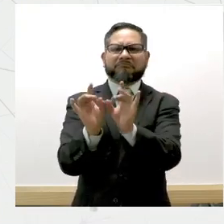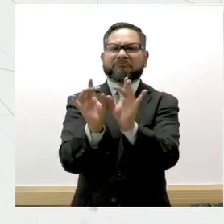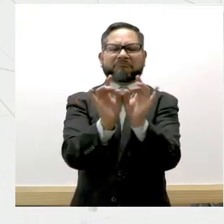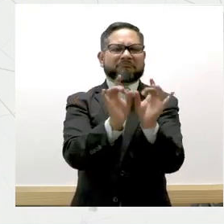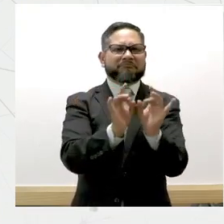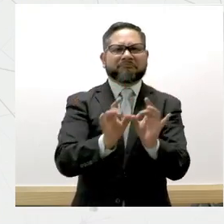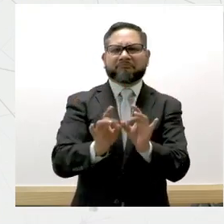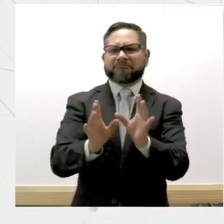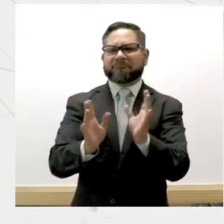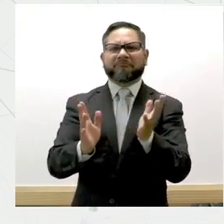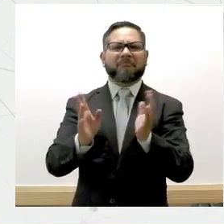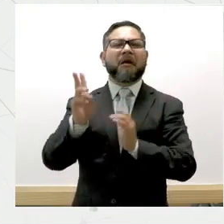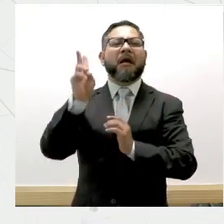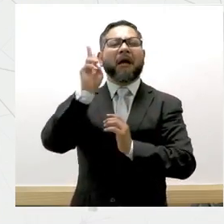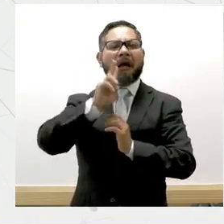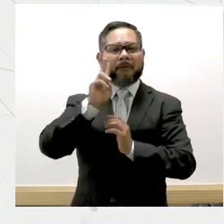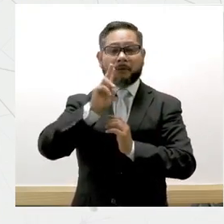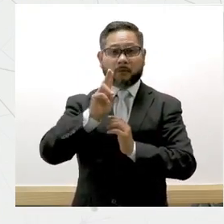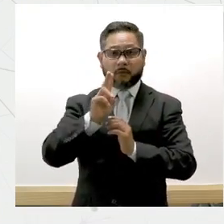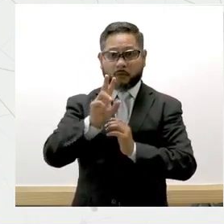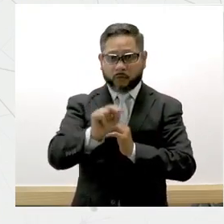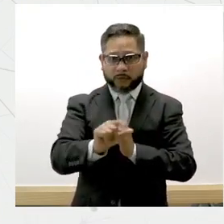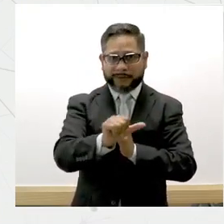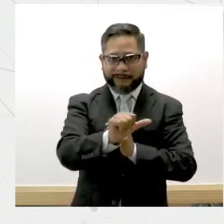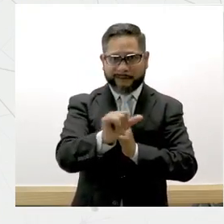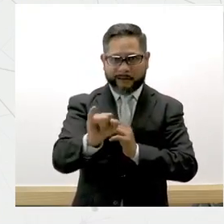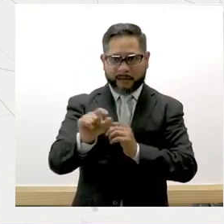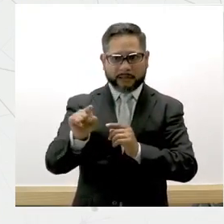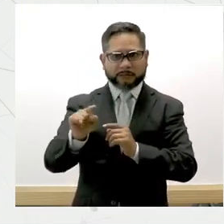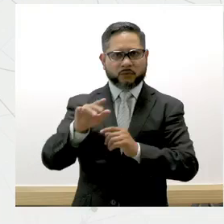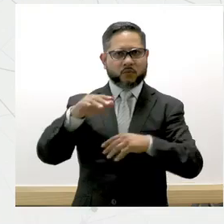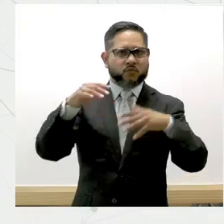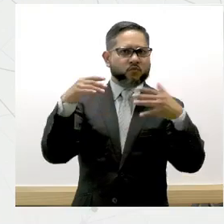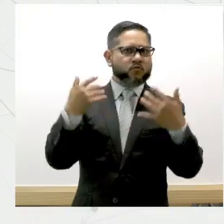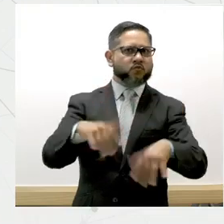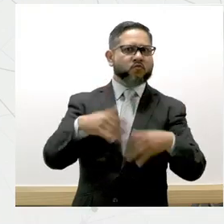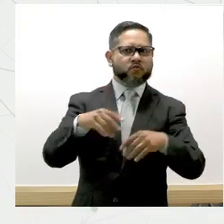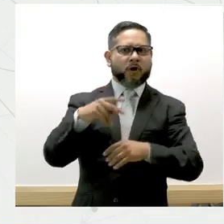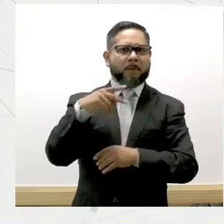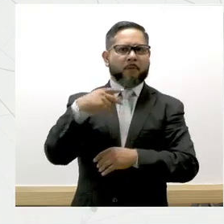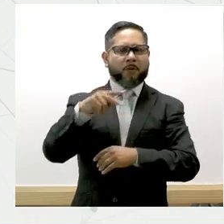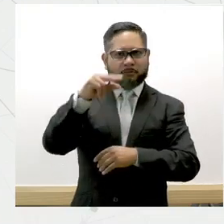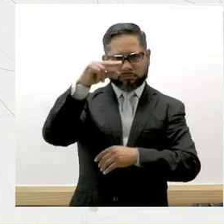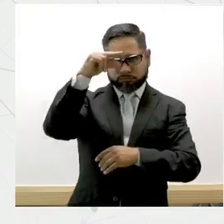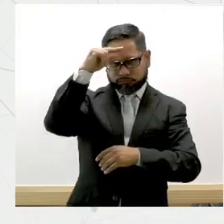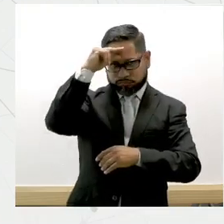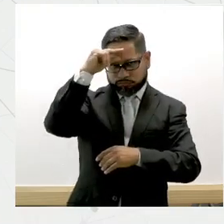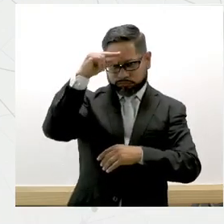anárquico, ¿no? La inteligencia artificial tiene una fuerza arrolladora. En estos momentos, si miramos a nuestro alrededor,